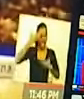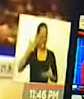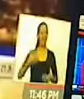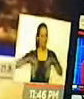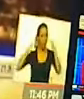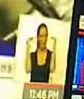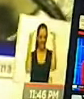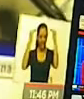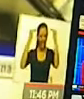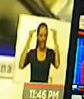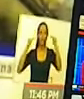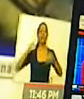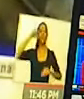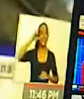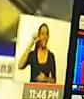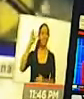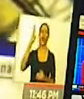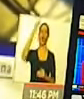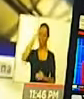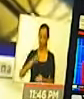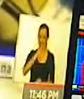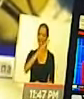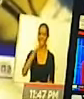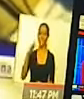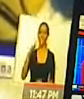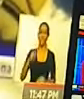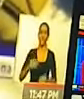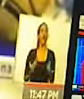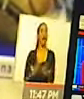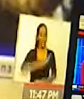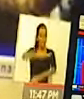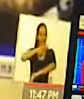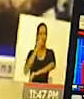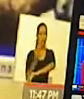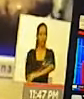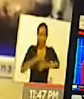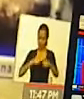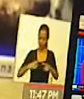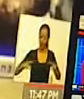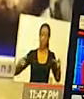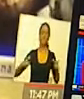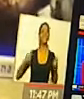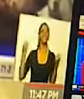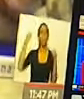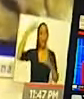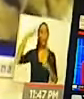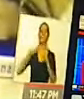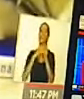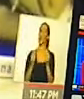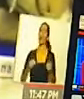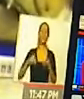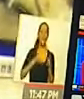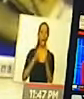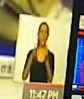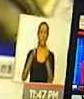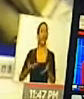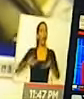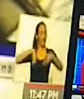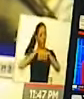comandante, que Dios lo bendiga, le dé mucha fortaleza, que ilumine todo su camino y cuente con